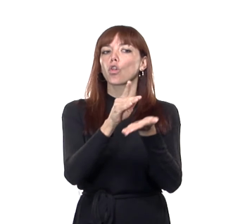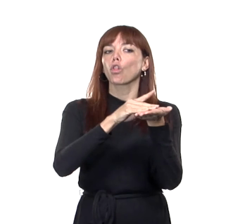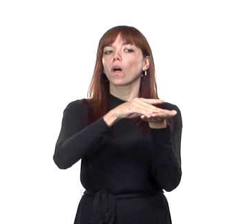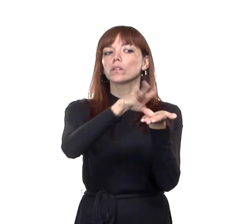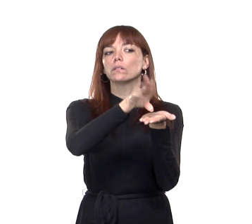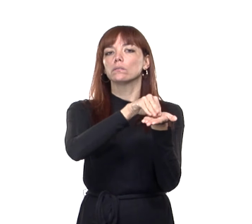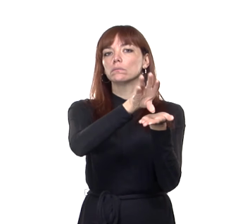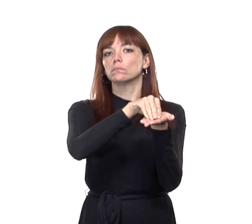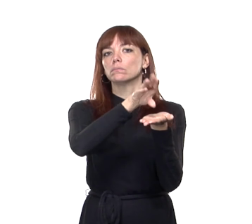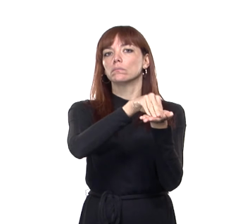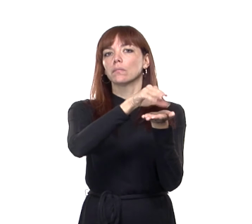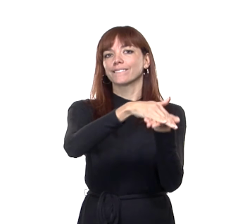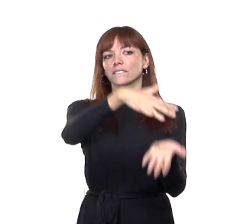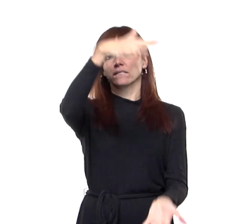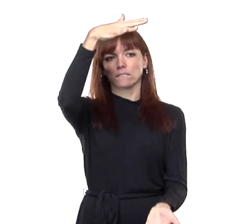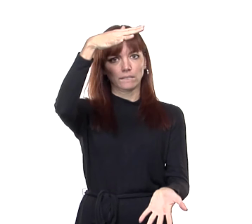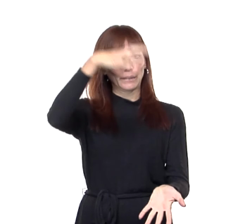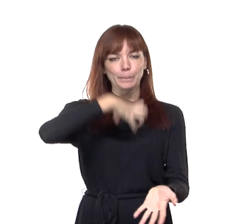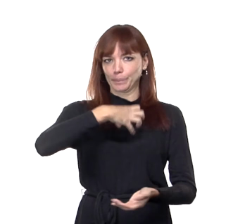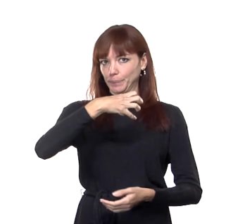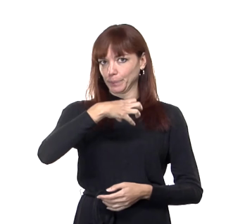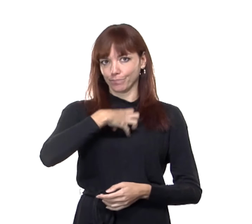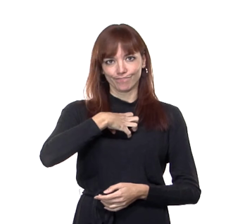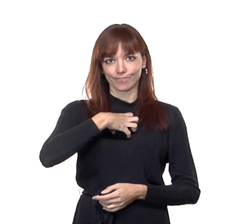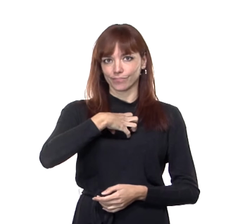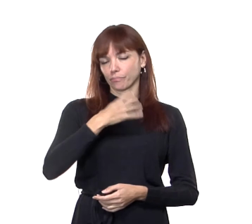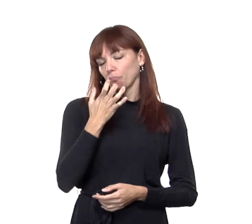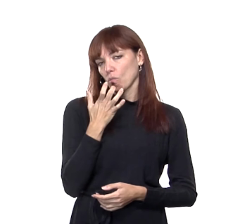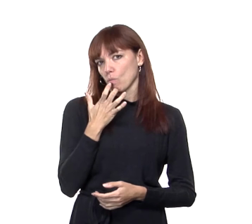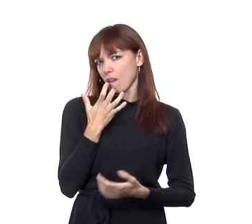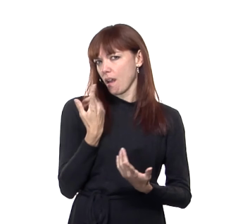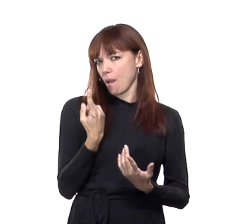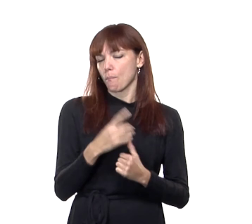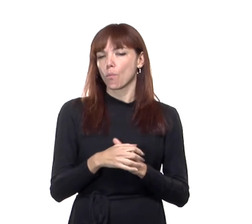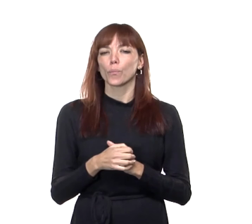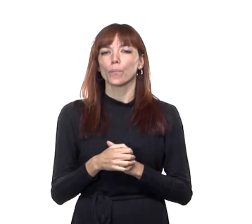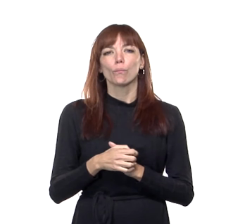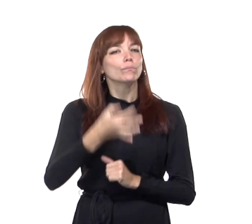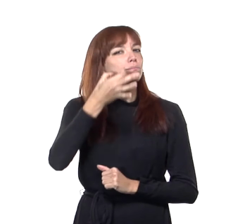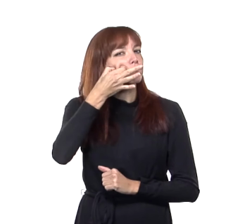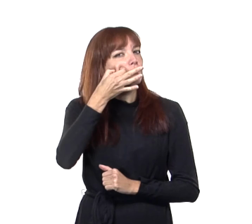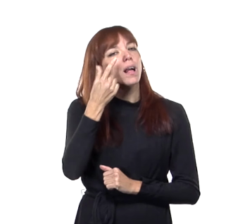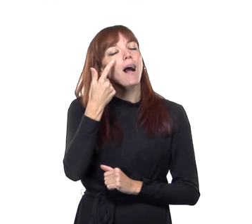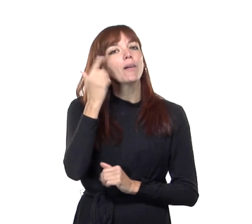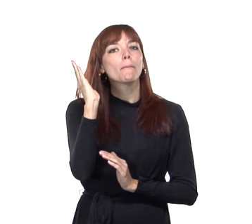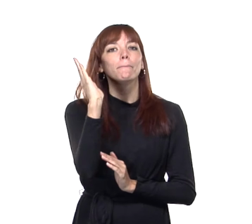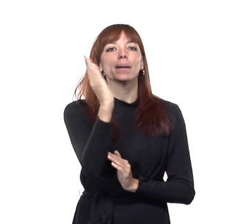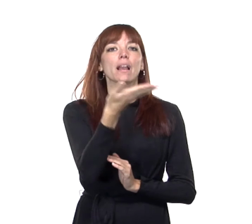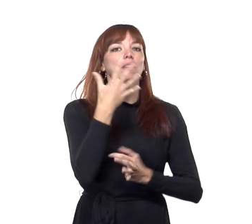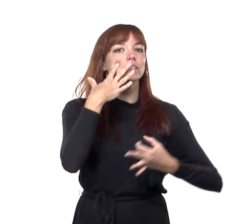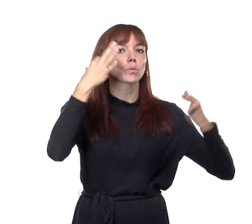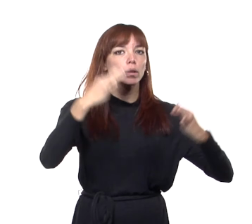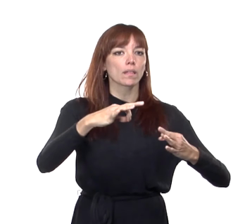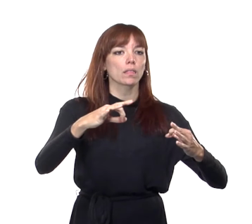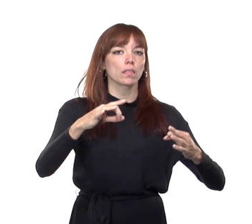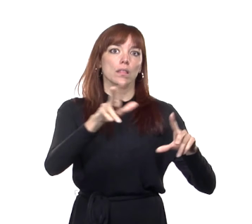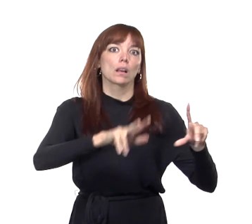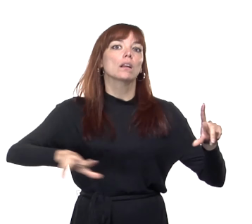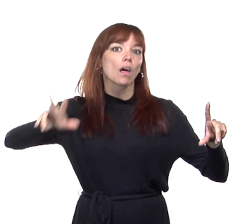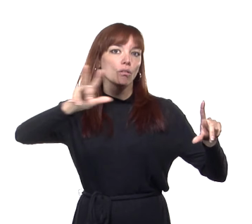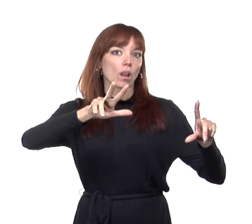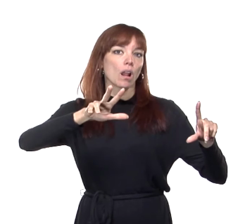recolectando para poner un ejemplo de qué tan real es esta amenaza a la seguridad nacional porque